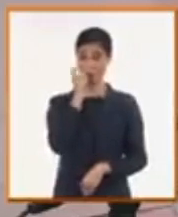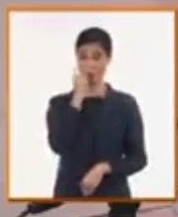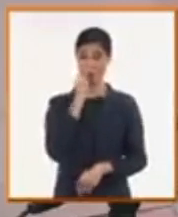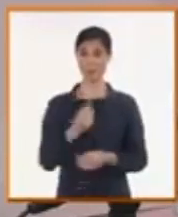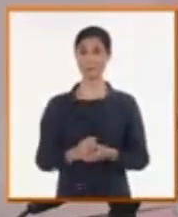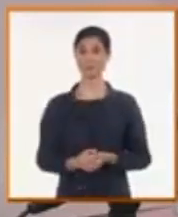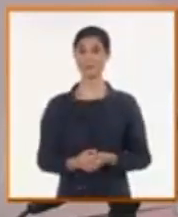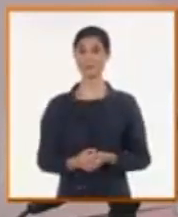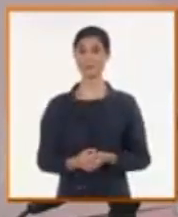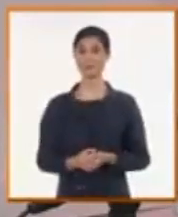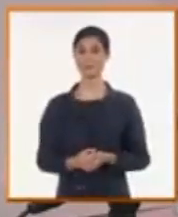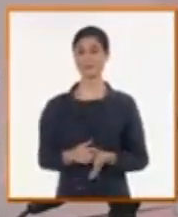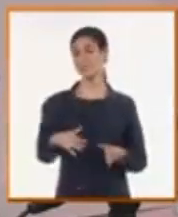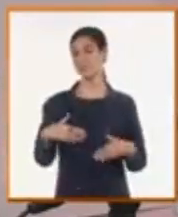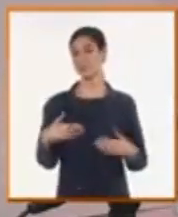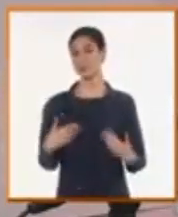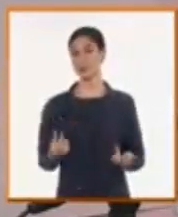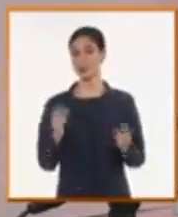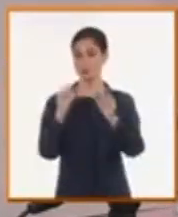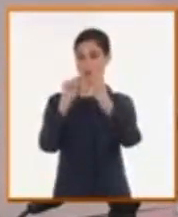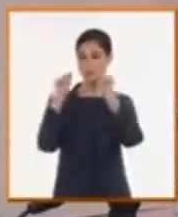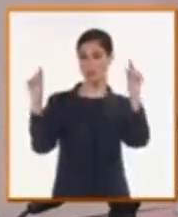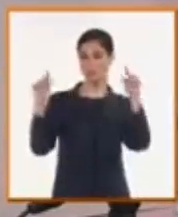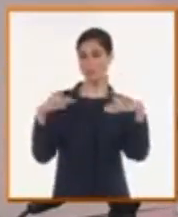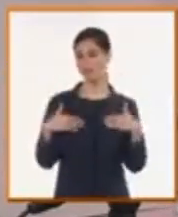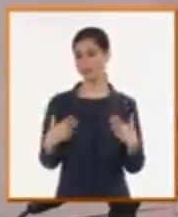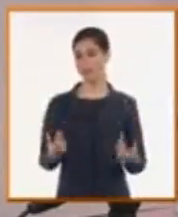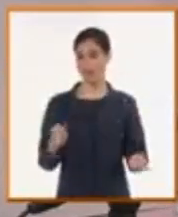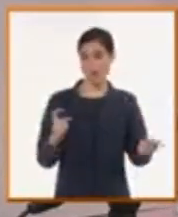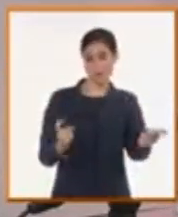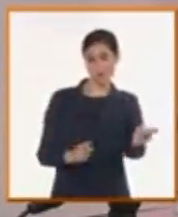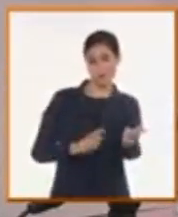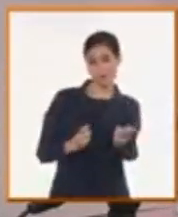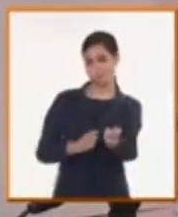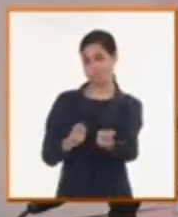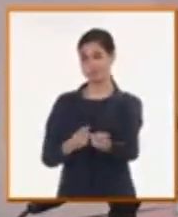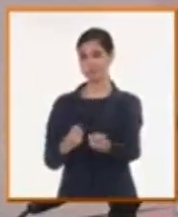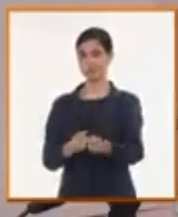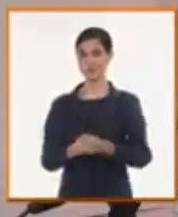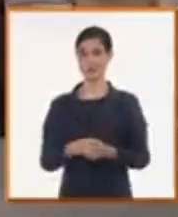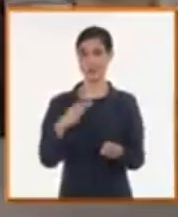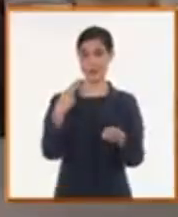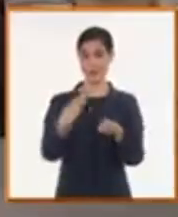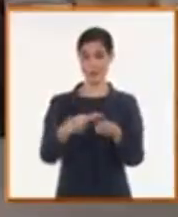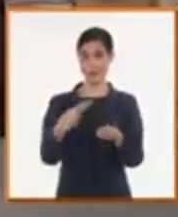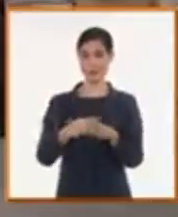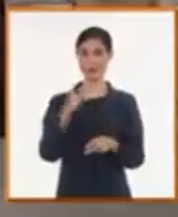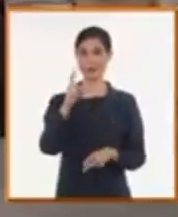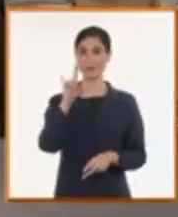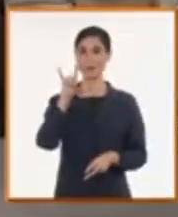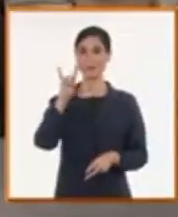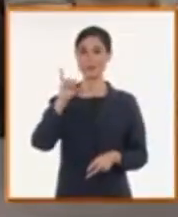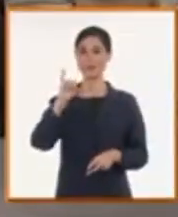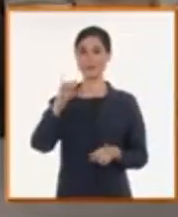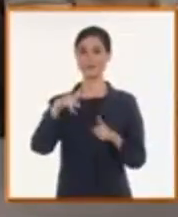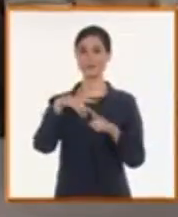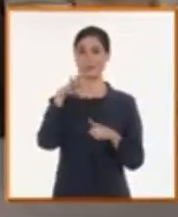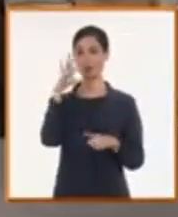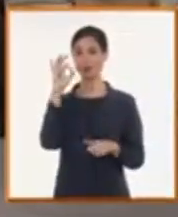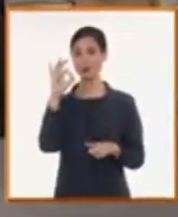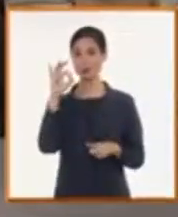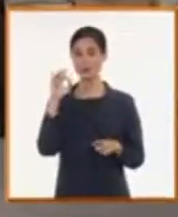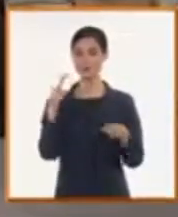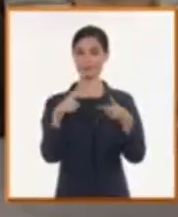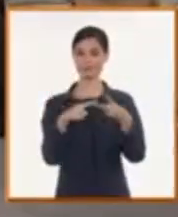las batallas y no solo Cuito Cuanavale. Cuénteme un poquito de qué es, cuando hablamos de Cuito Cuanavale, de qué